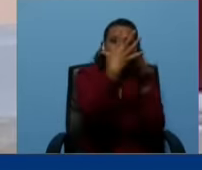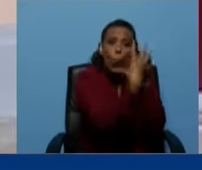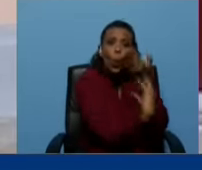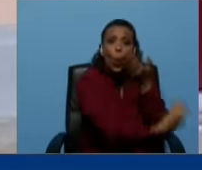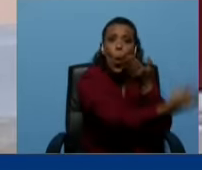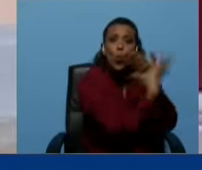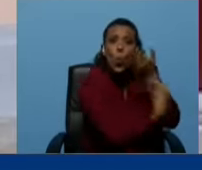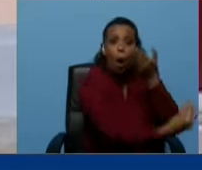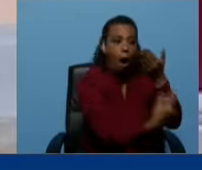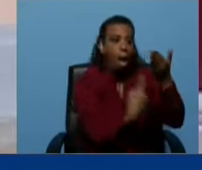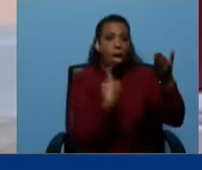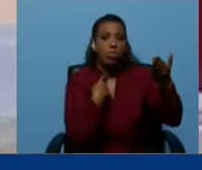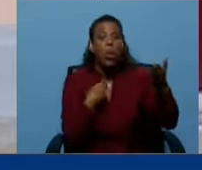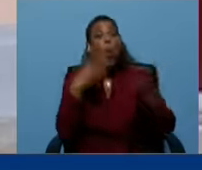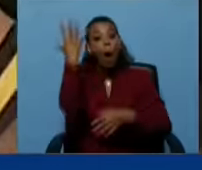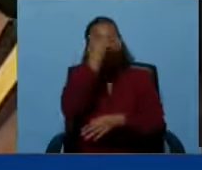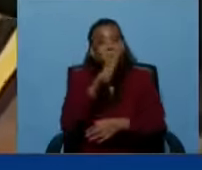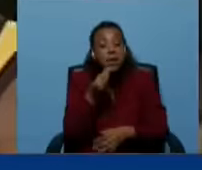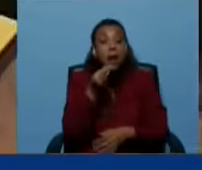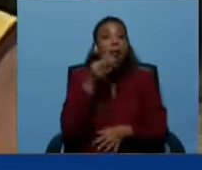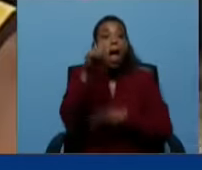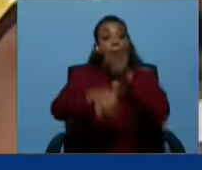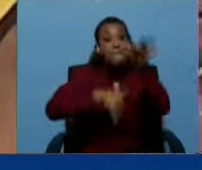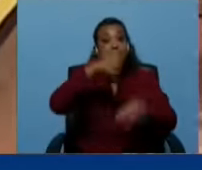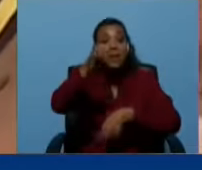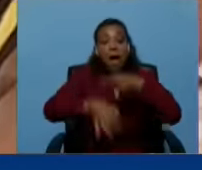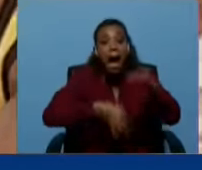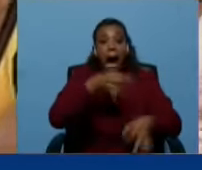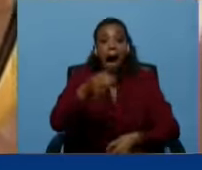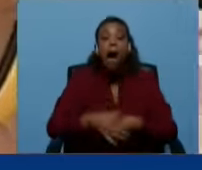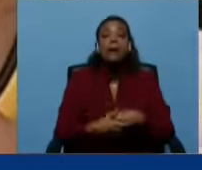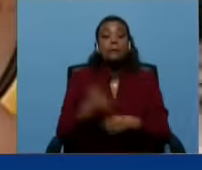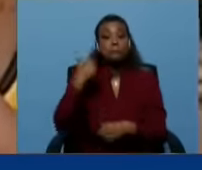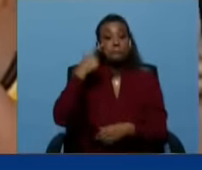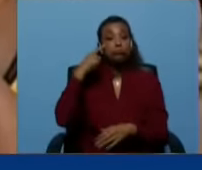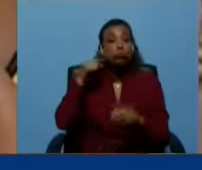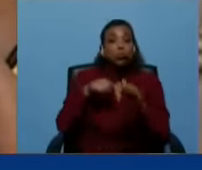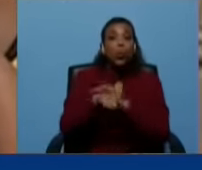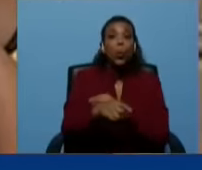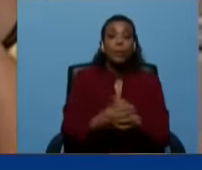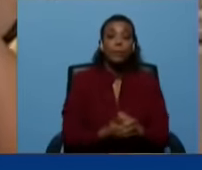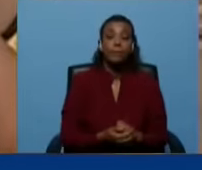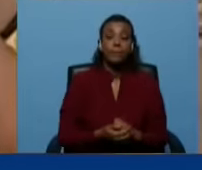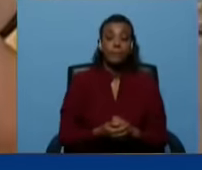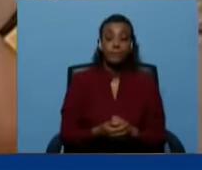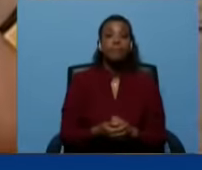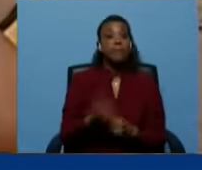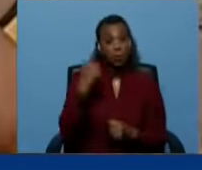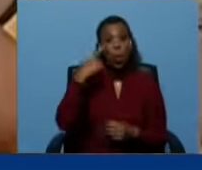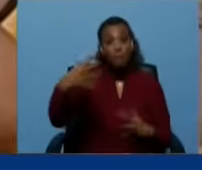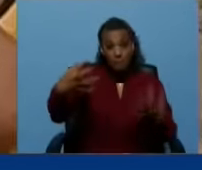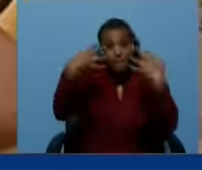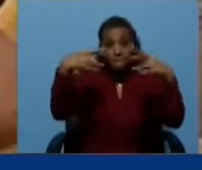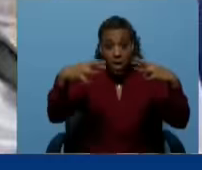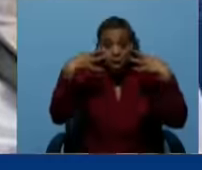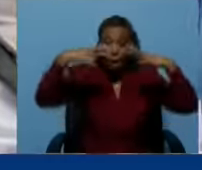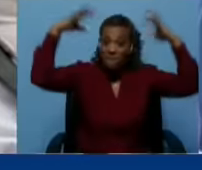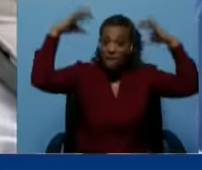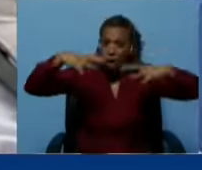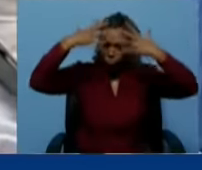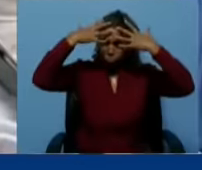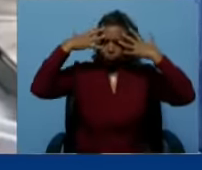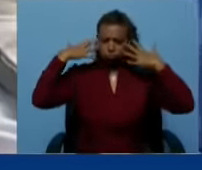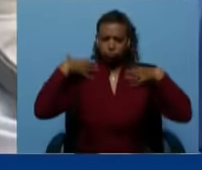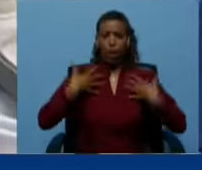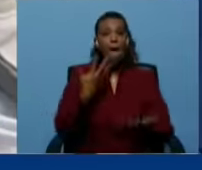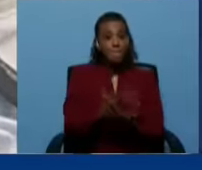Yo le explicaba eso a los muchachos ayer en medio del palo de agua, pues yo me metí en el agua. ¿Ustedes me vieron?